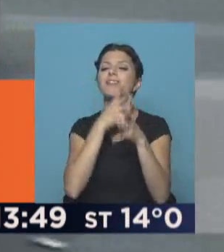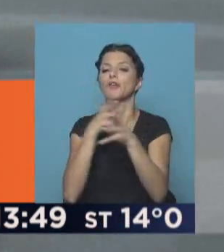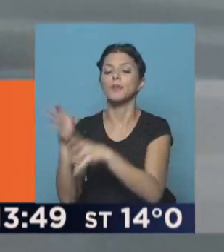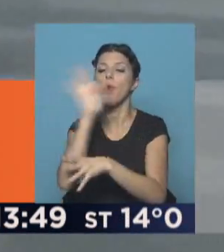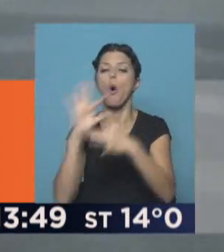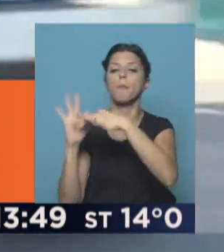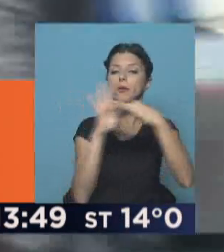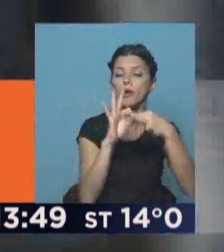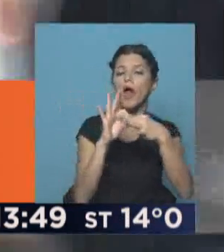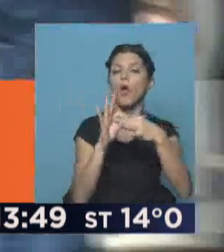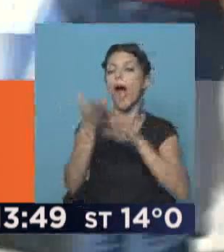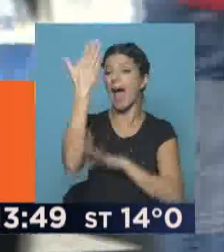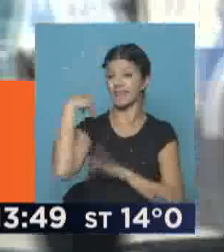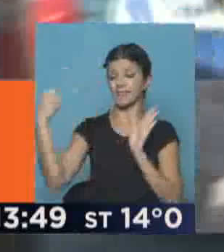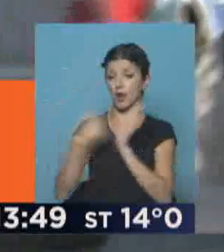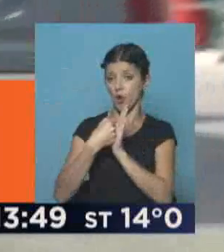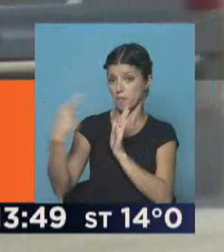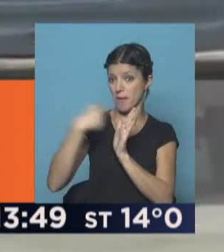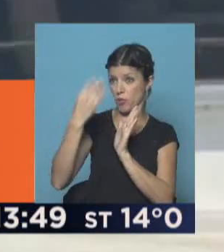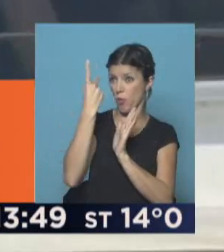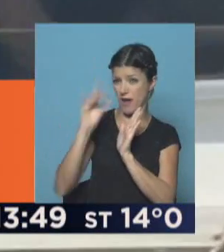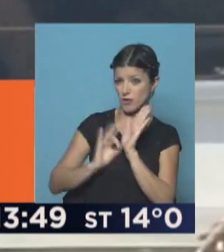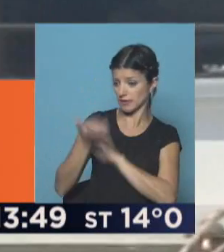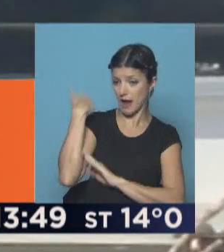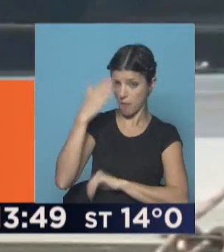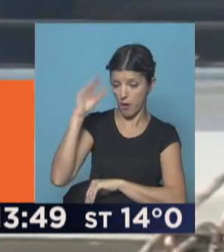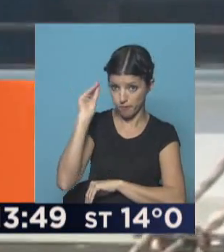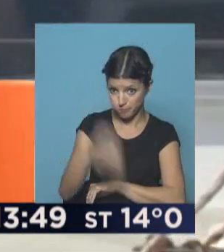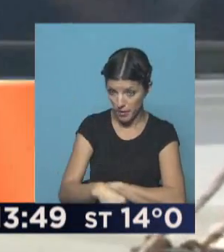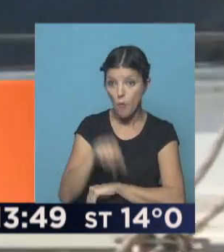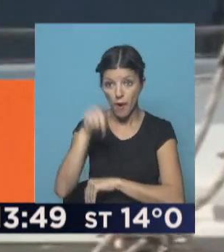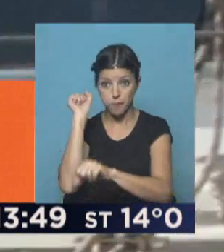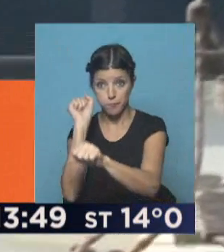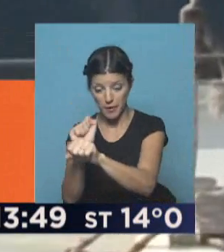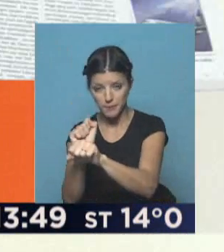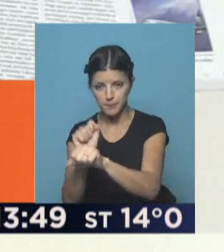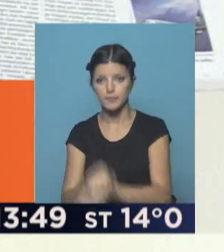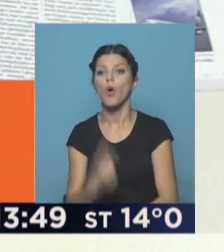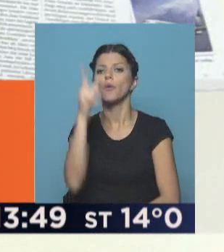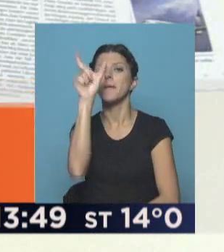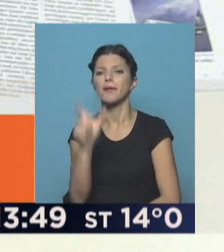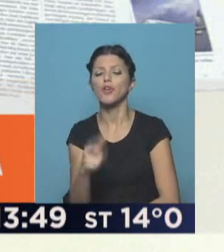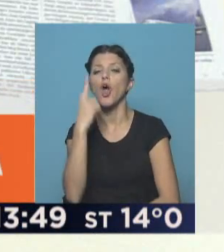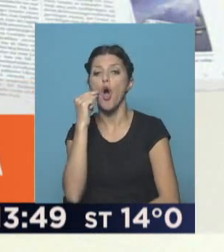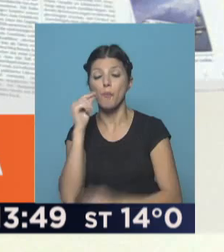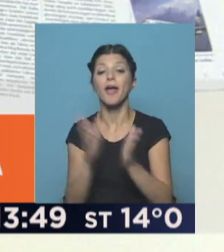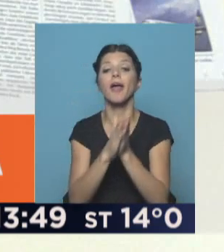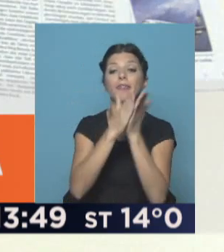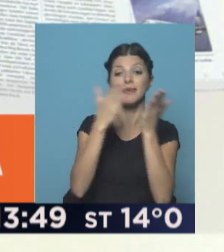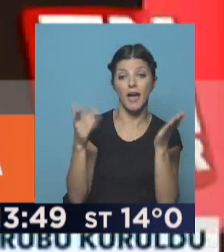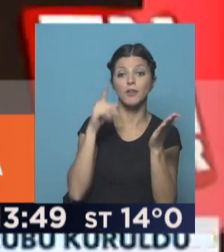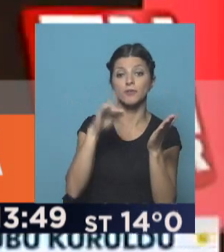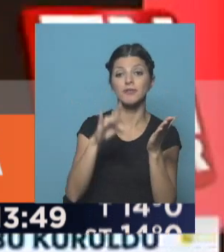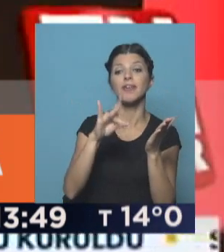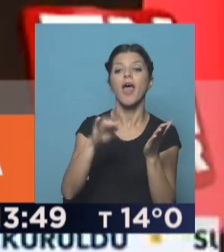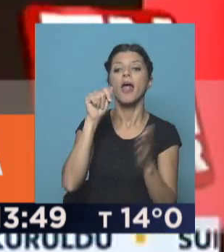el fallido golpe de Estado de hace un año. El caso más emblemático es el del corresponsal del diario alemán Die